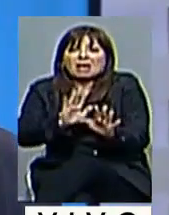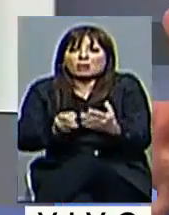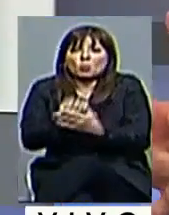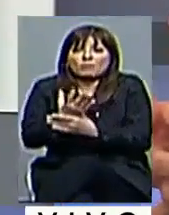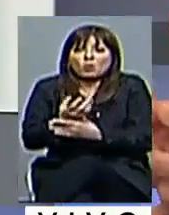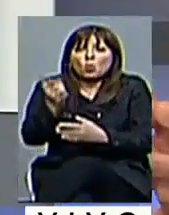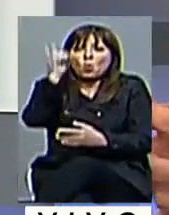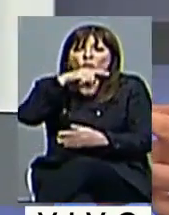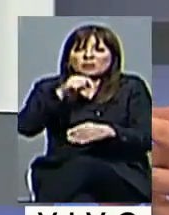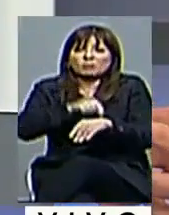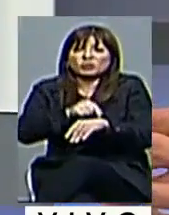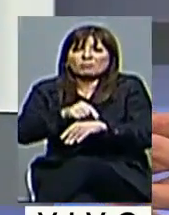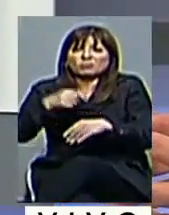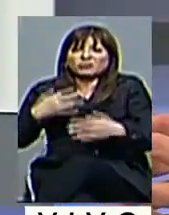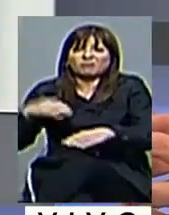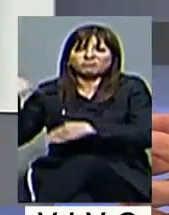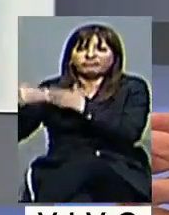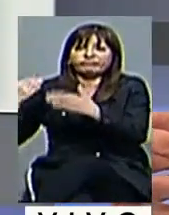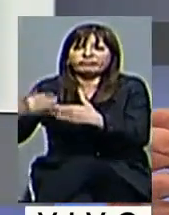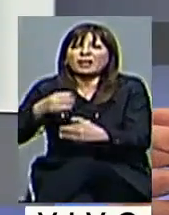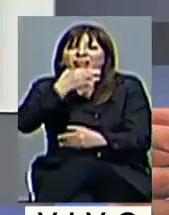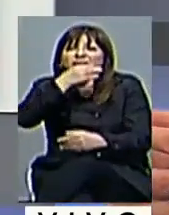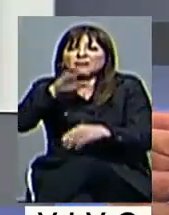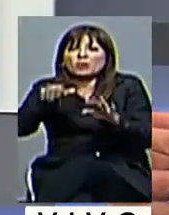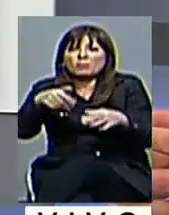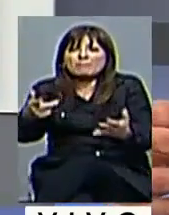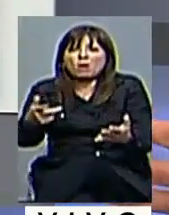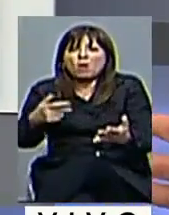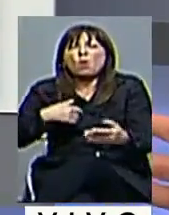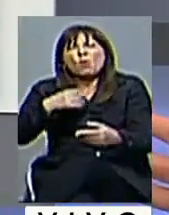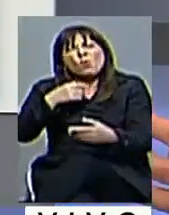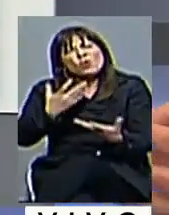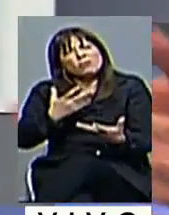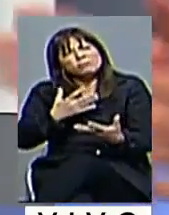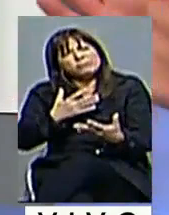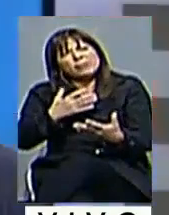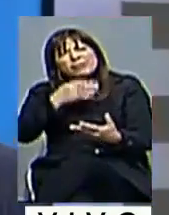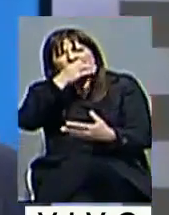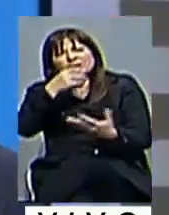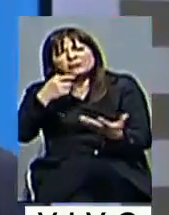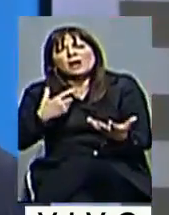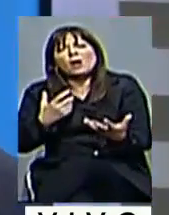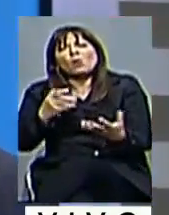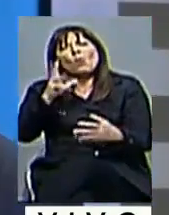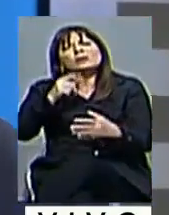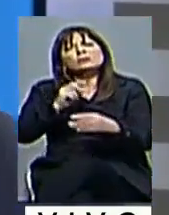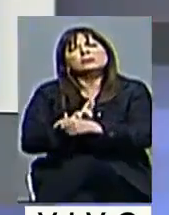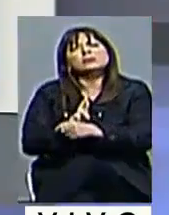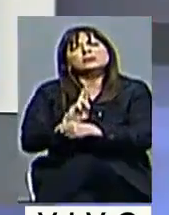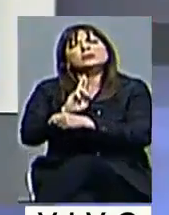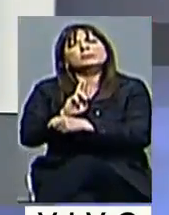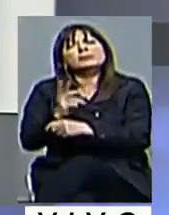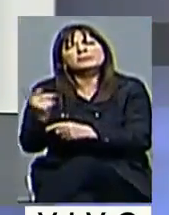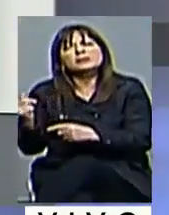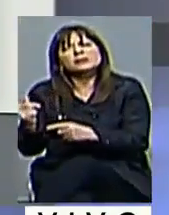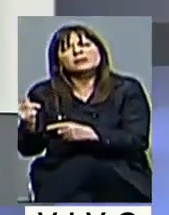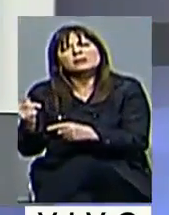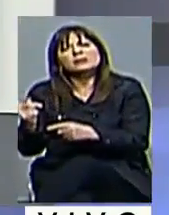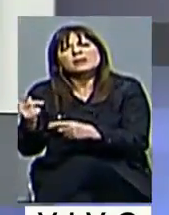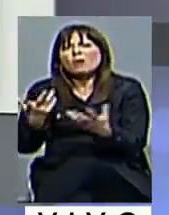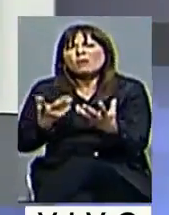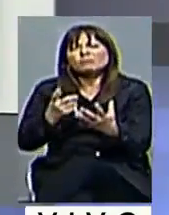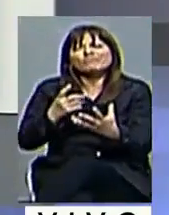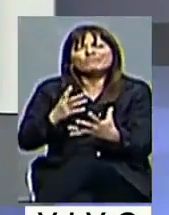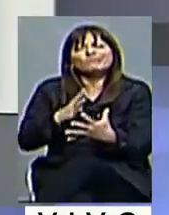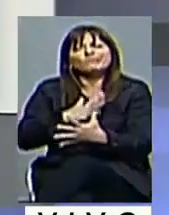tiempo. Pero si uno quisiera decir, bueno, ¿y cuánto podría representar ahora ese fue explícito, discurso? Clarito. Sí, ahora fue explícito, pero lo claro. Podíamos intuir